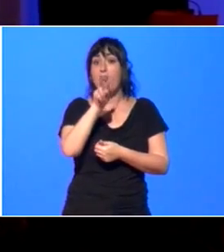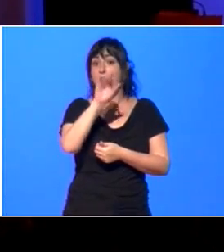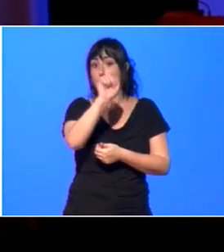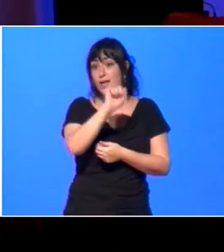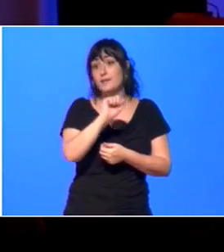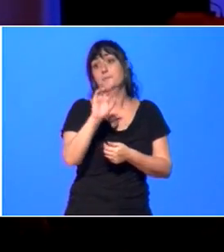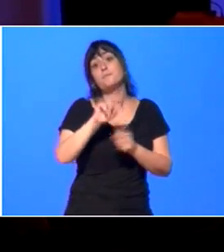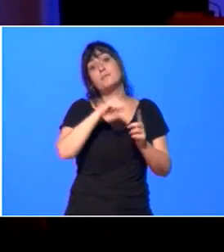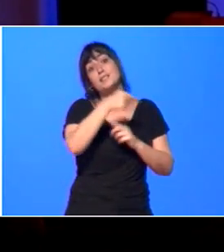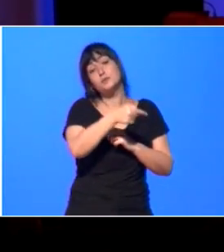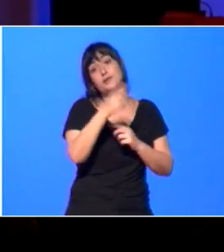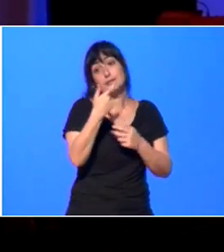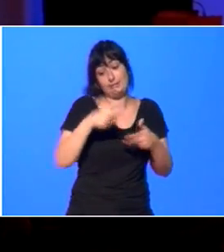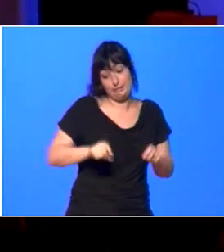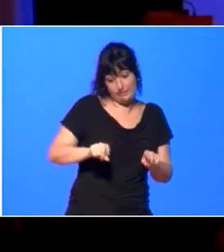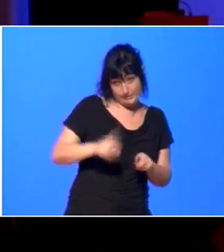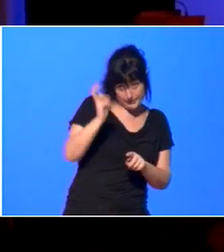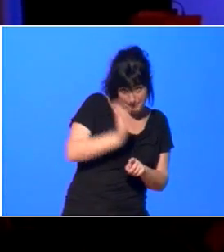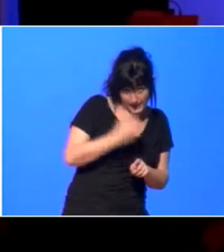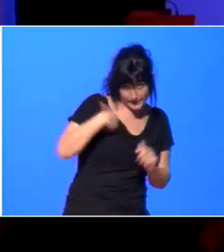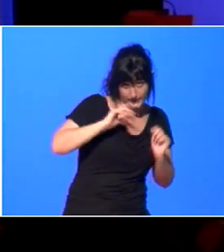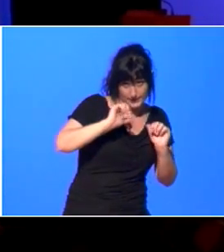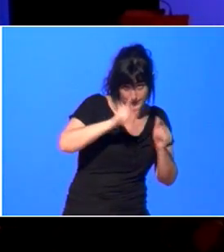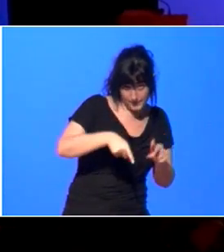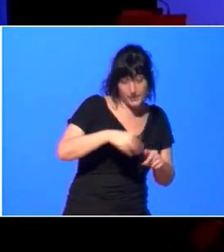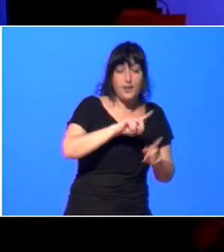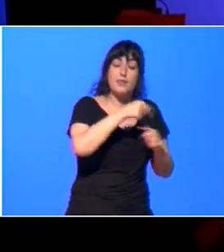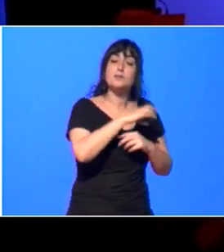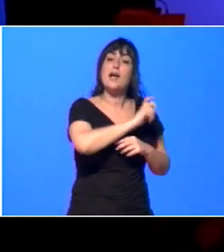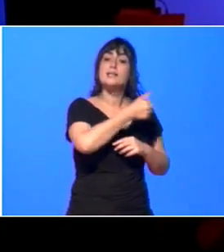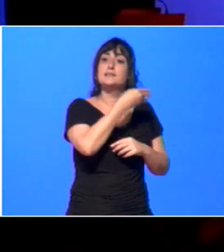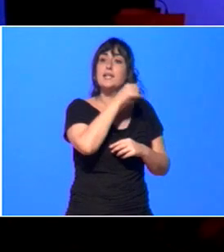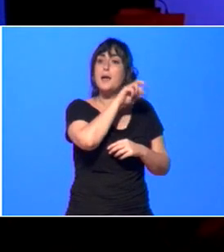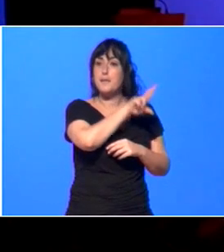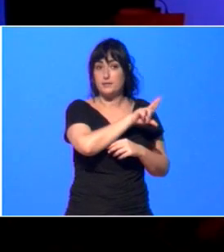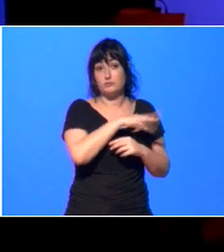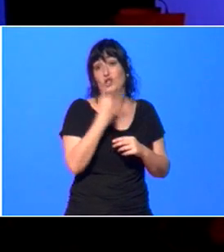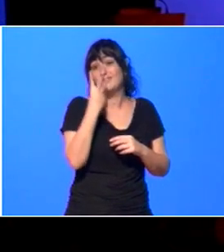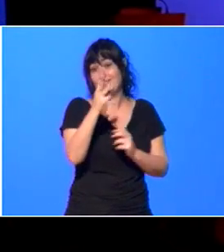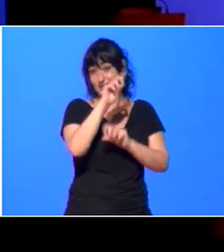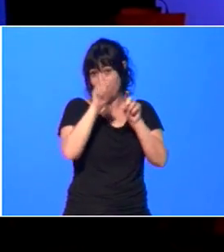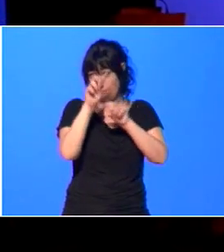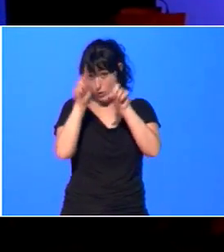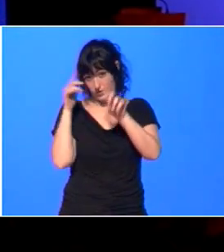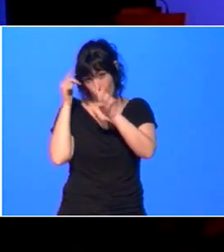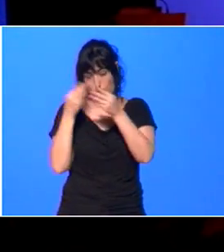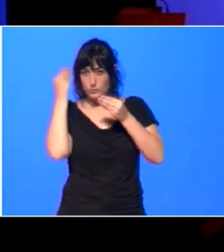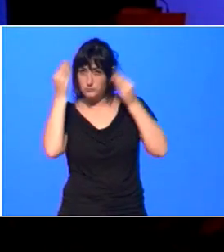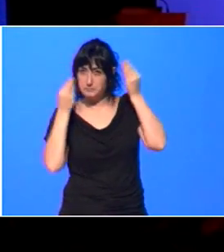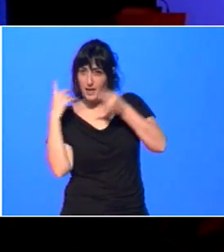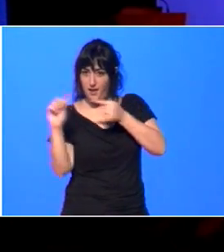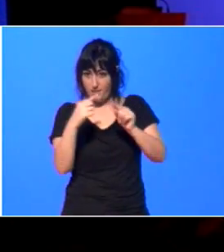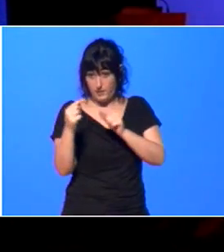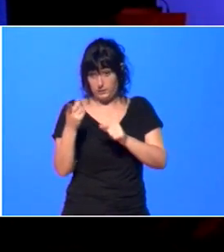Xavier. Son tres preguntas en este espacio que tenemos para reflexión y debate, tanto entre ellos como con